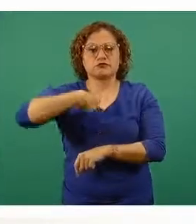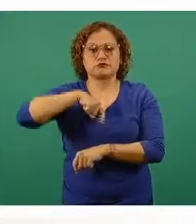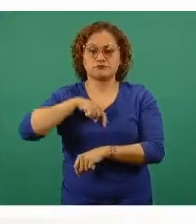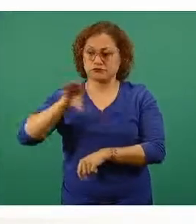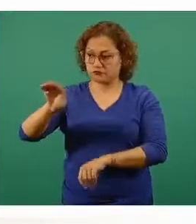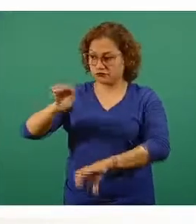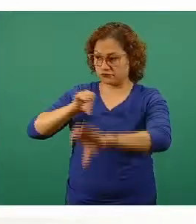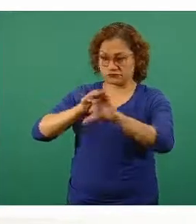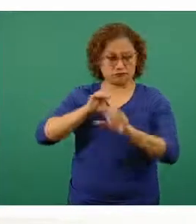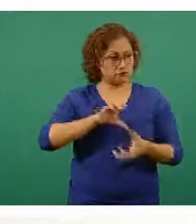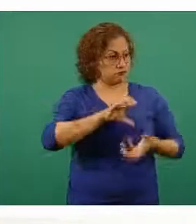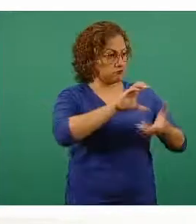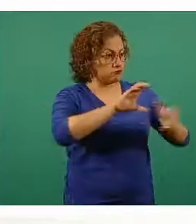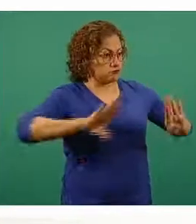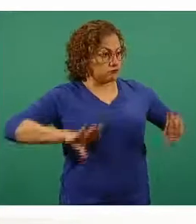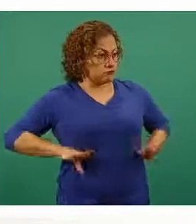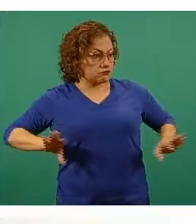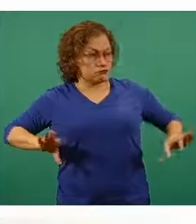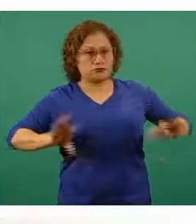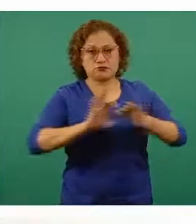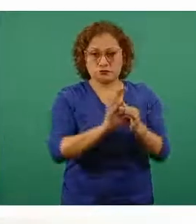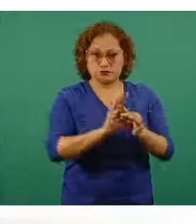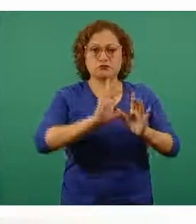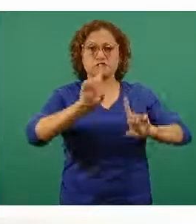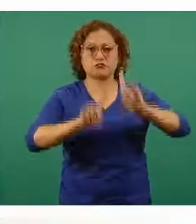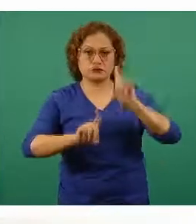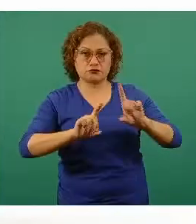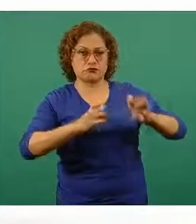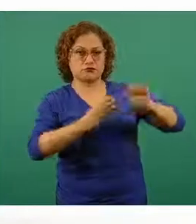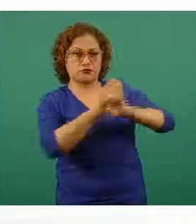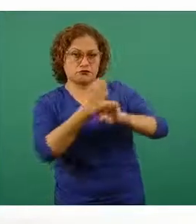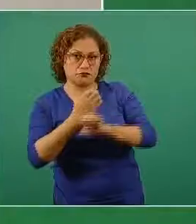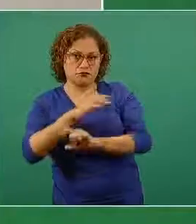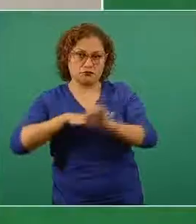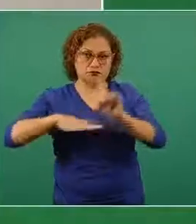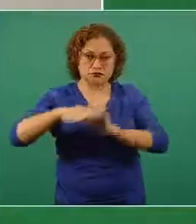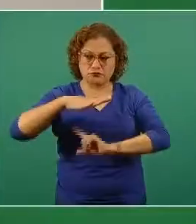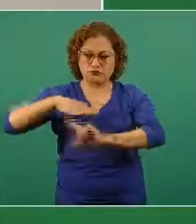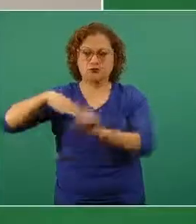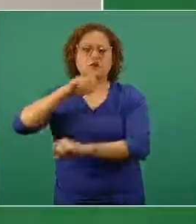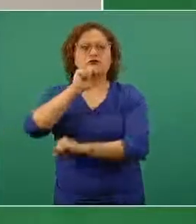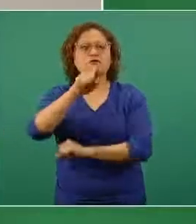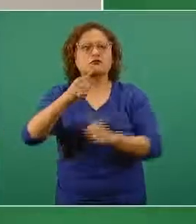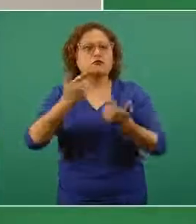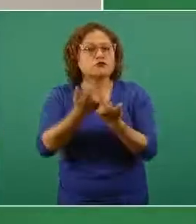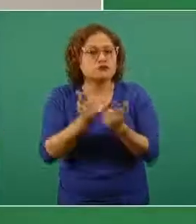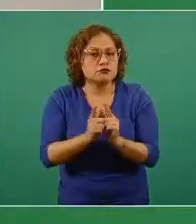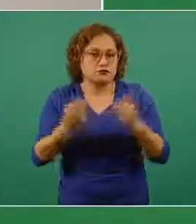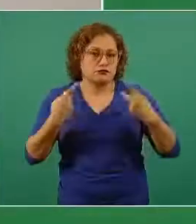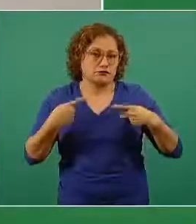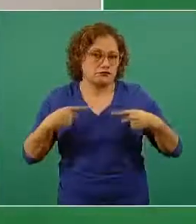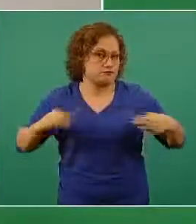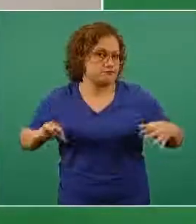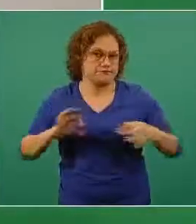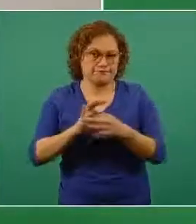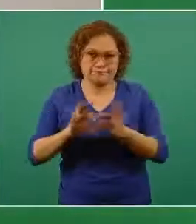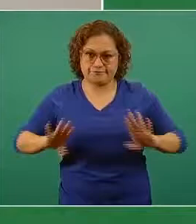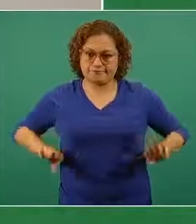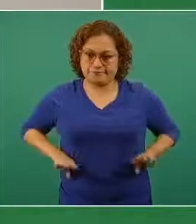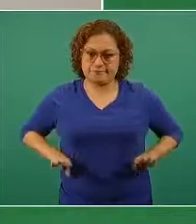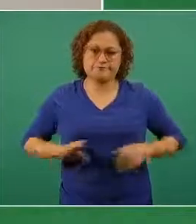pueda ajustarse y sea la mejor para cada uno de los grupos poblacionales. Entonces, bueno, esta es la